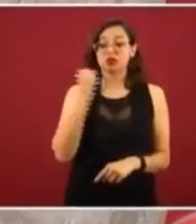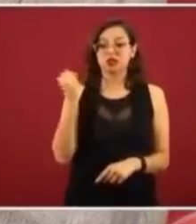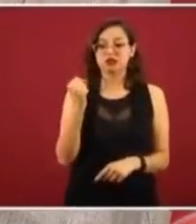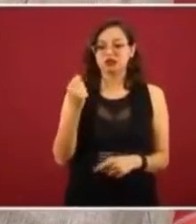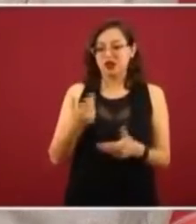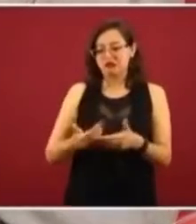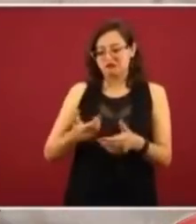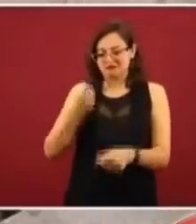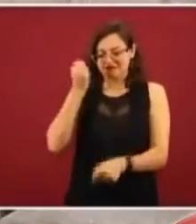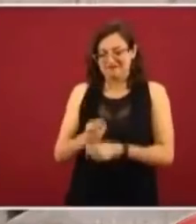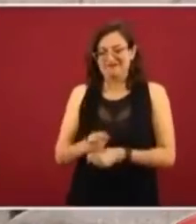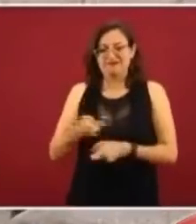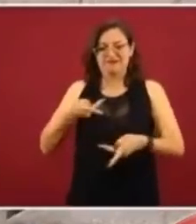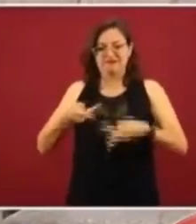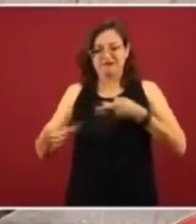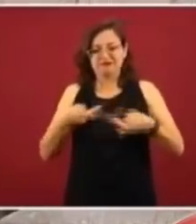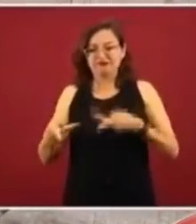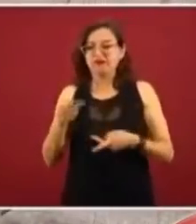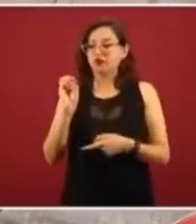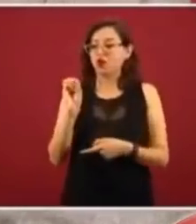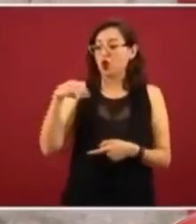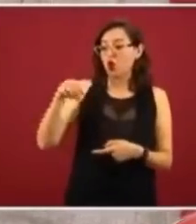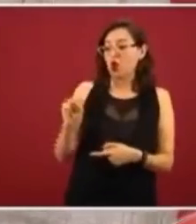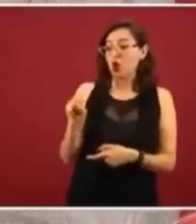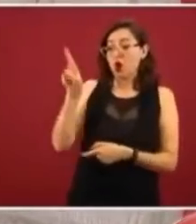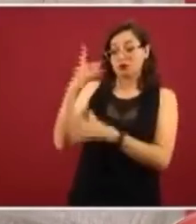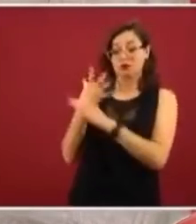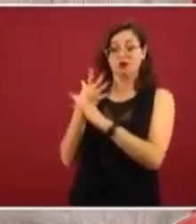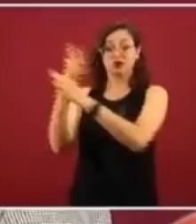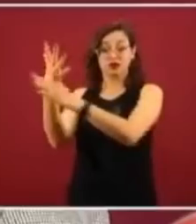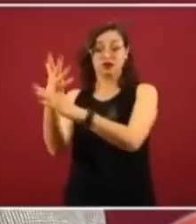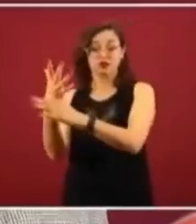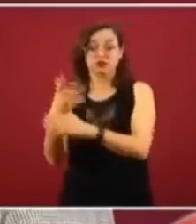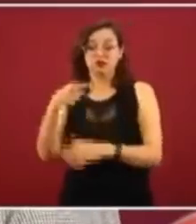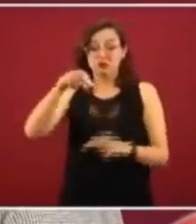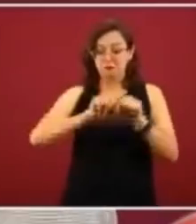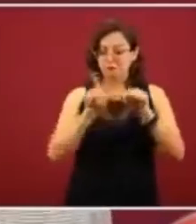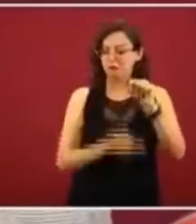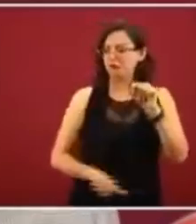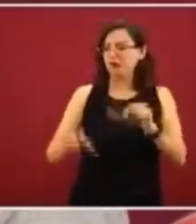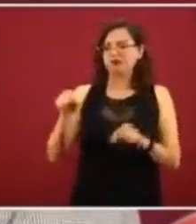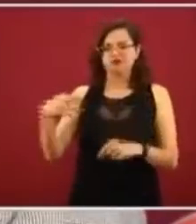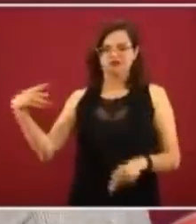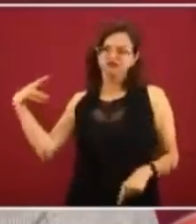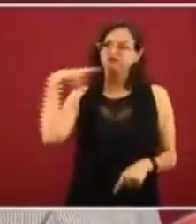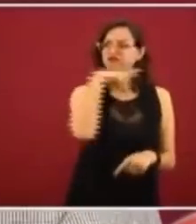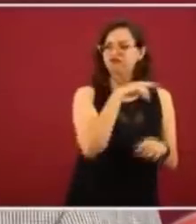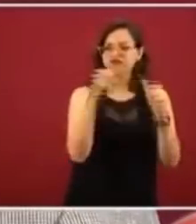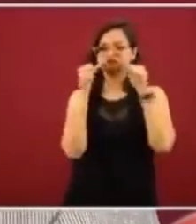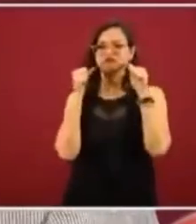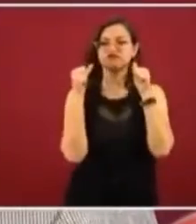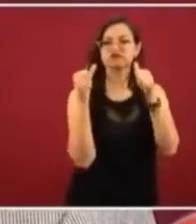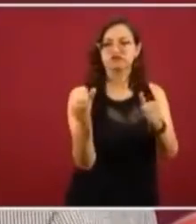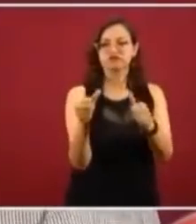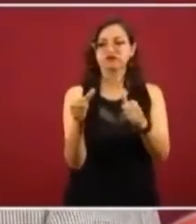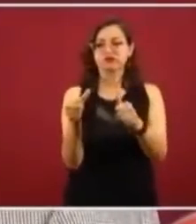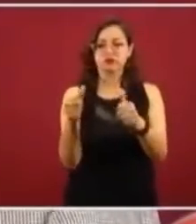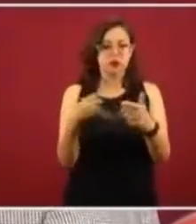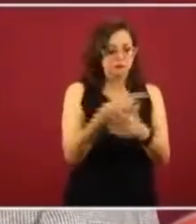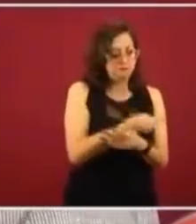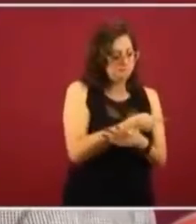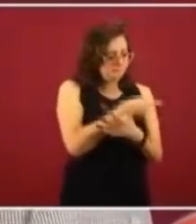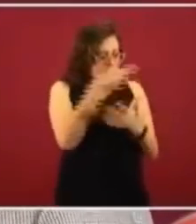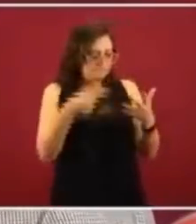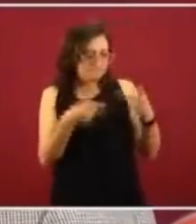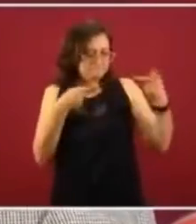a preparar, como lo ha dicho la OMS, fuimos el primer país en reaccionar, ha podido contemplar con todo detalle y con